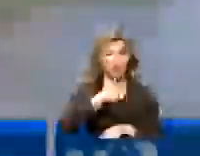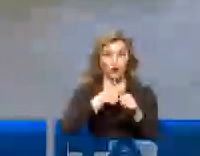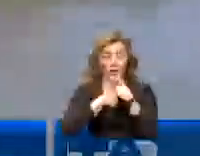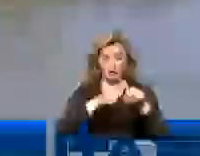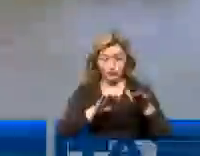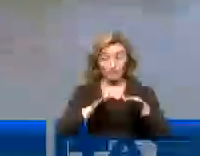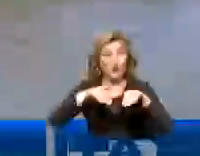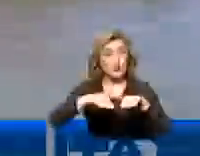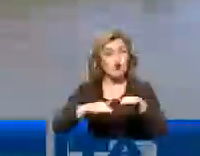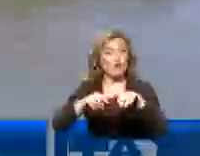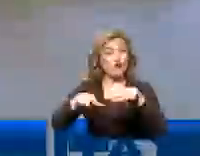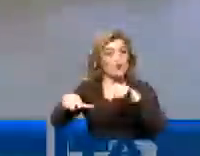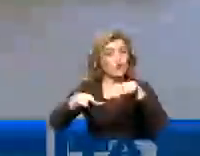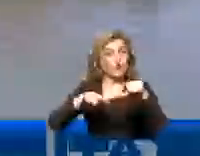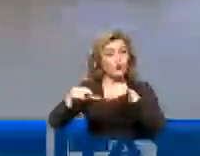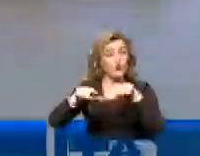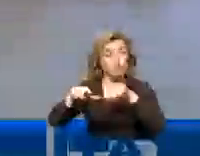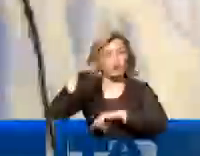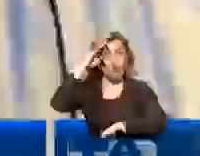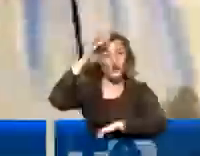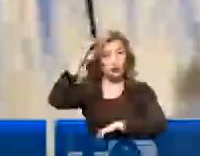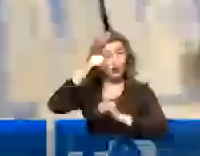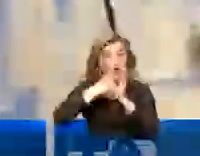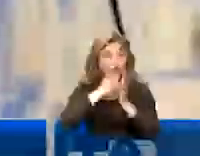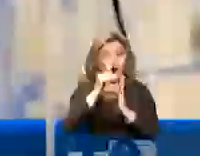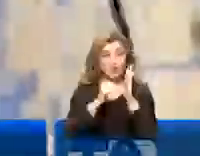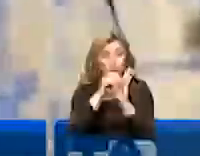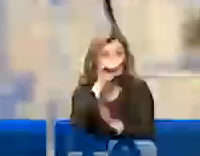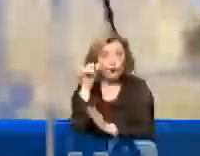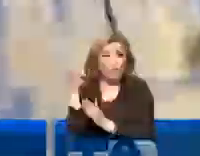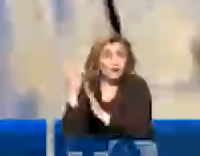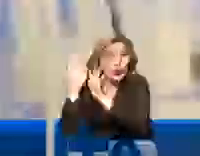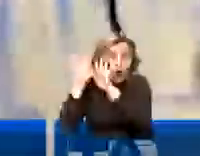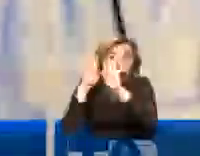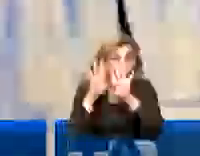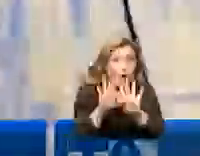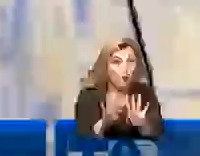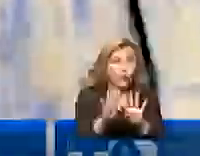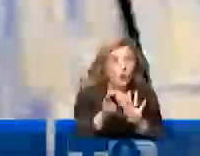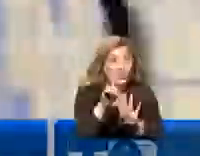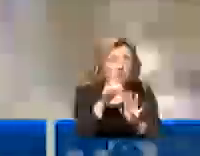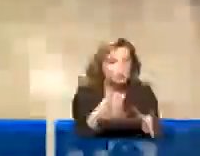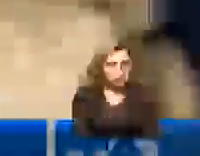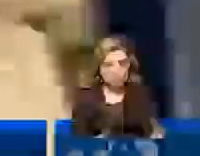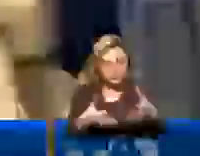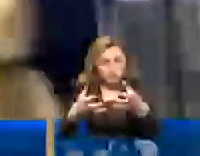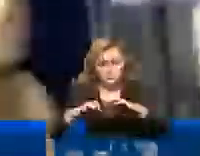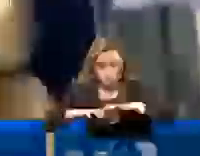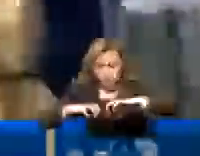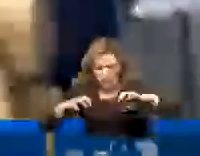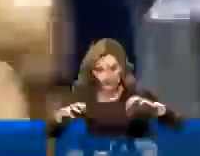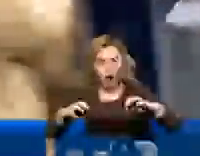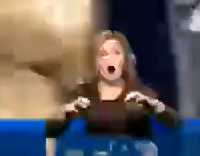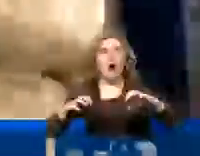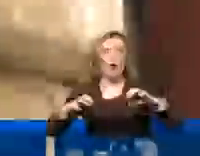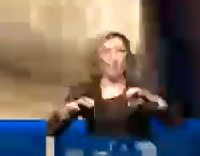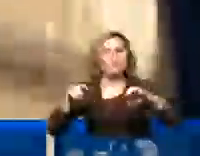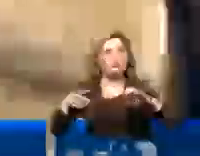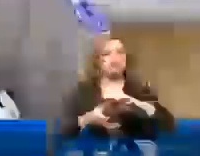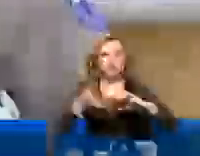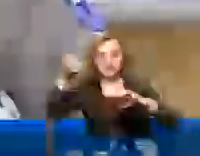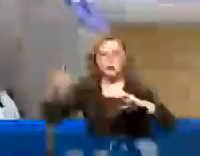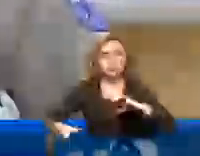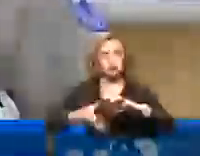policía antinarcóticos de la provincia llegó al sitio y, tras verificar el hallazgo, sacaron las canecas y procedieron a extraer el